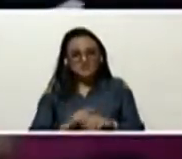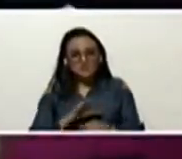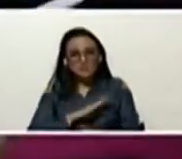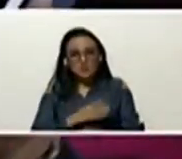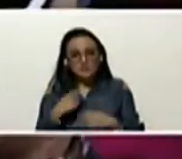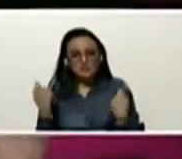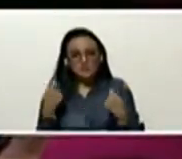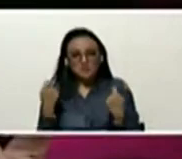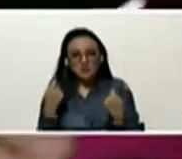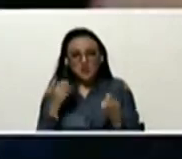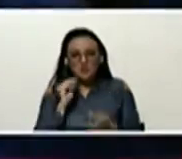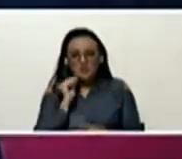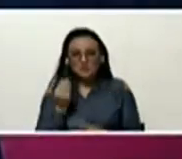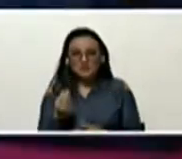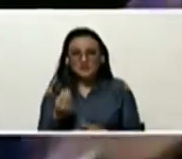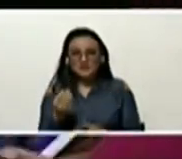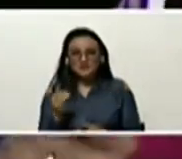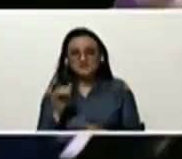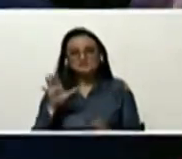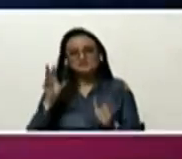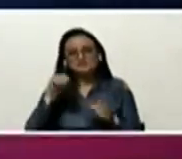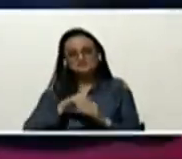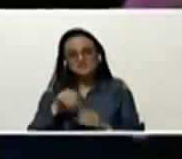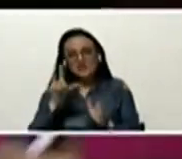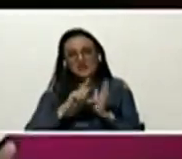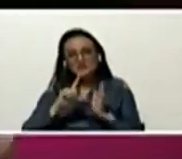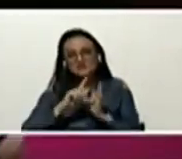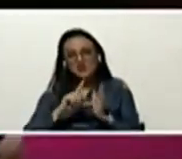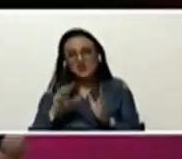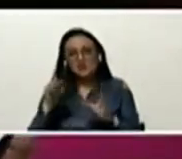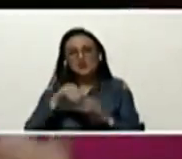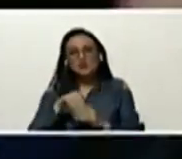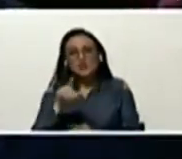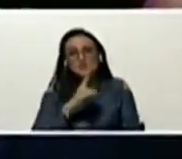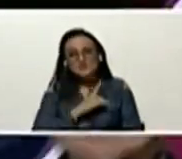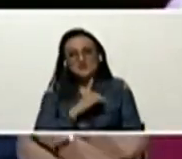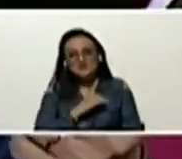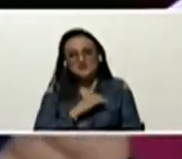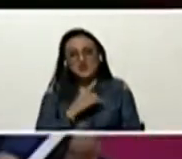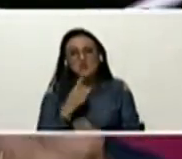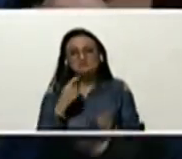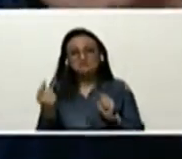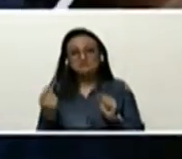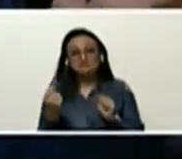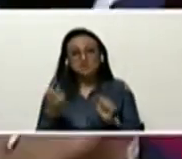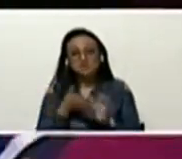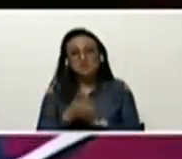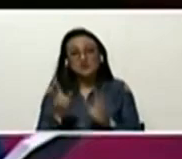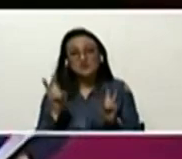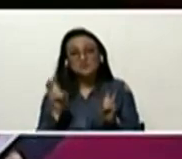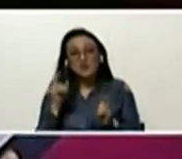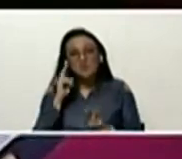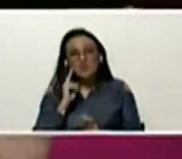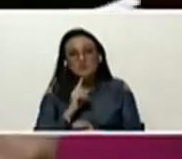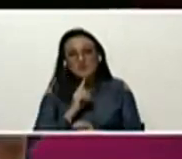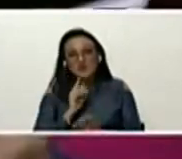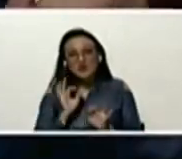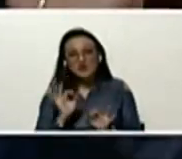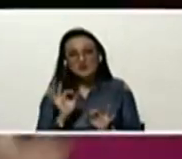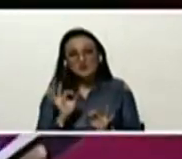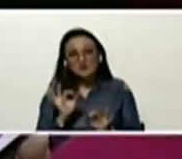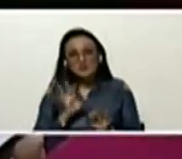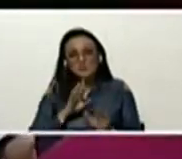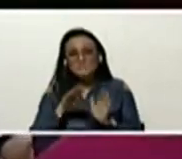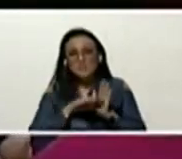poder popular juvenil dentro de los liceos, dentro de las universidades, pues los debates que tienen que ver con el bolivarianismo, con